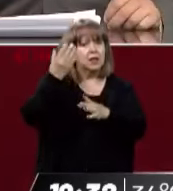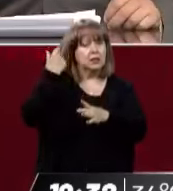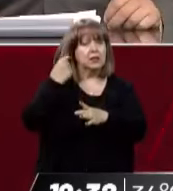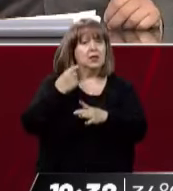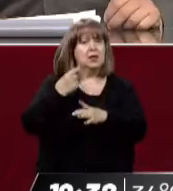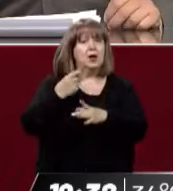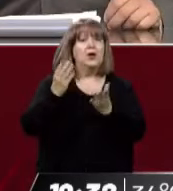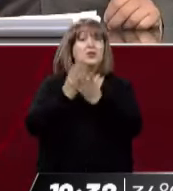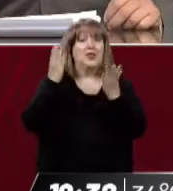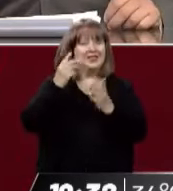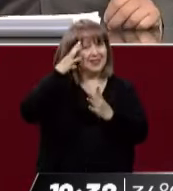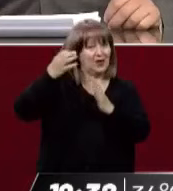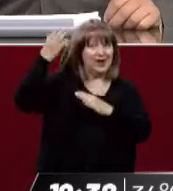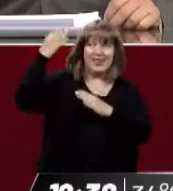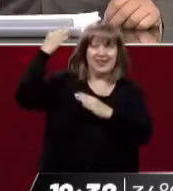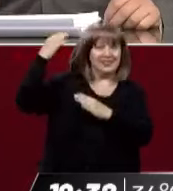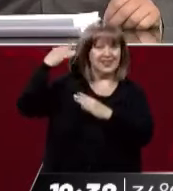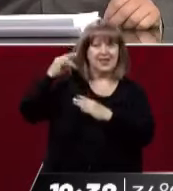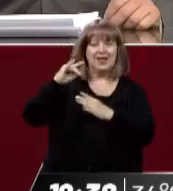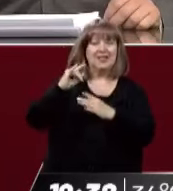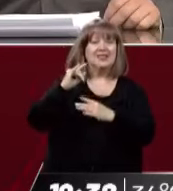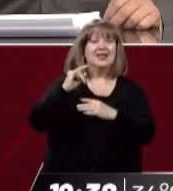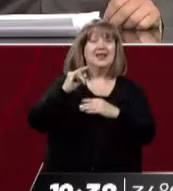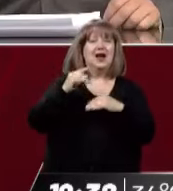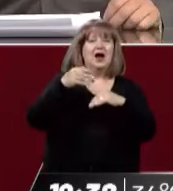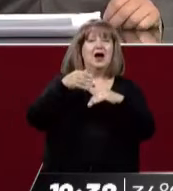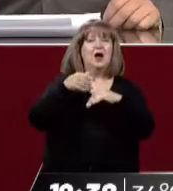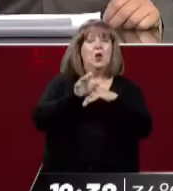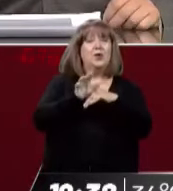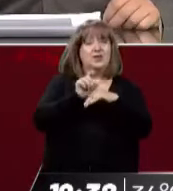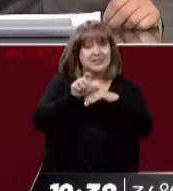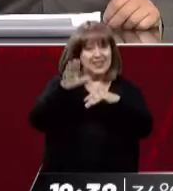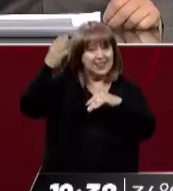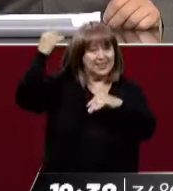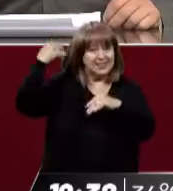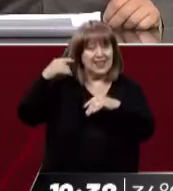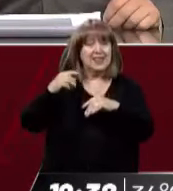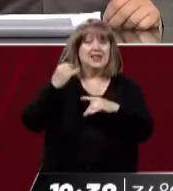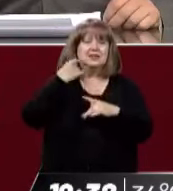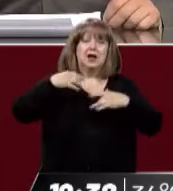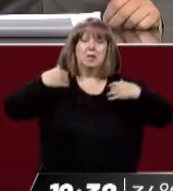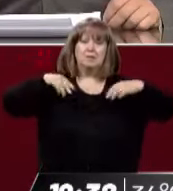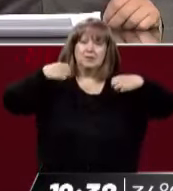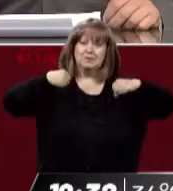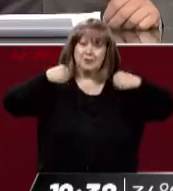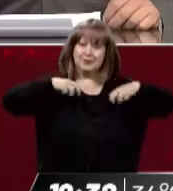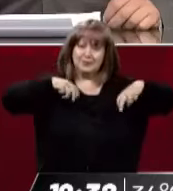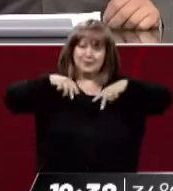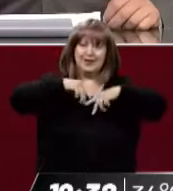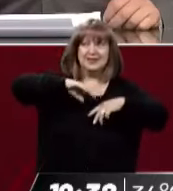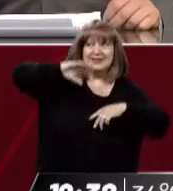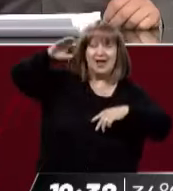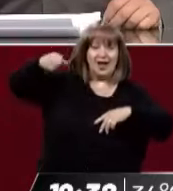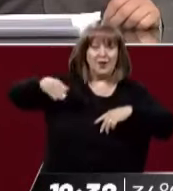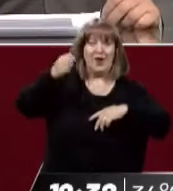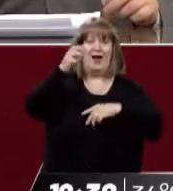de las estudiantes ustedes recordarán aquellos estudiantes de la Universidad Nacional de cuyo que estaban realizando una actividad allí en el cerro arco